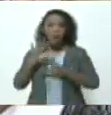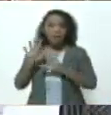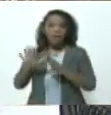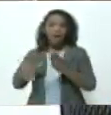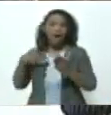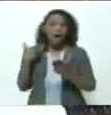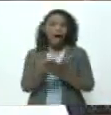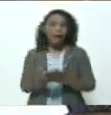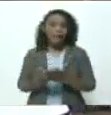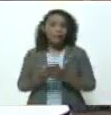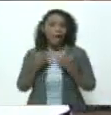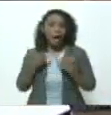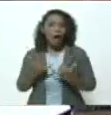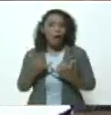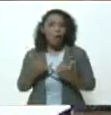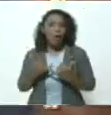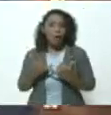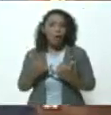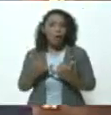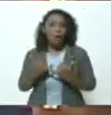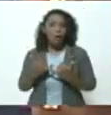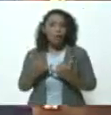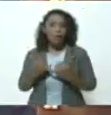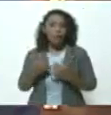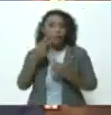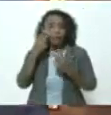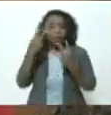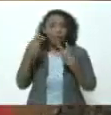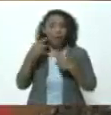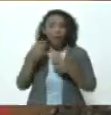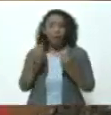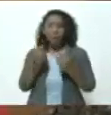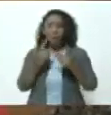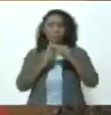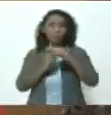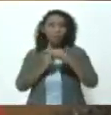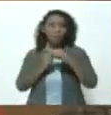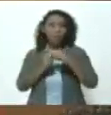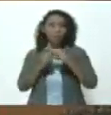ahora la receptividad ha sido muy positiva.